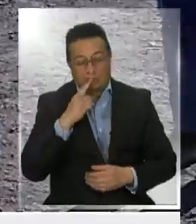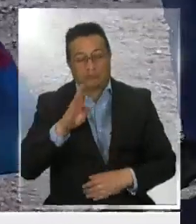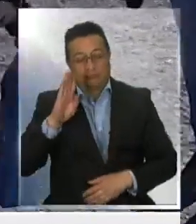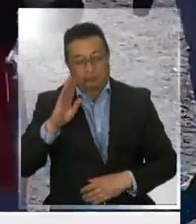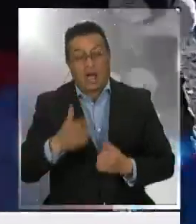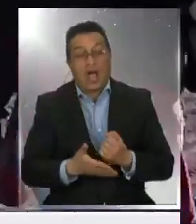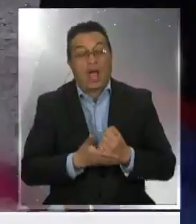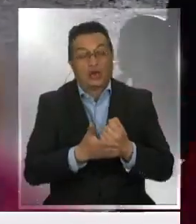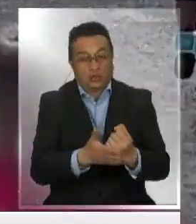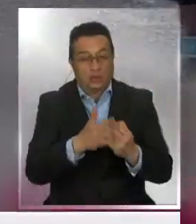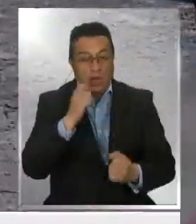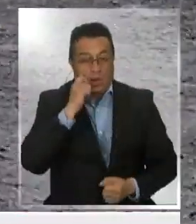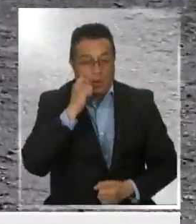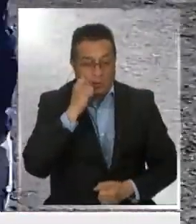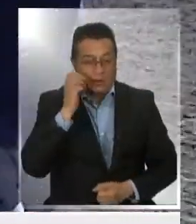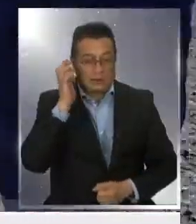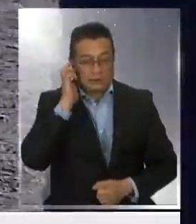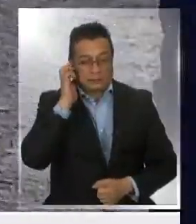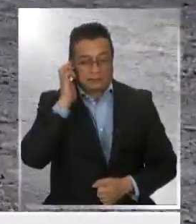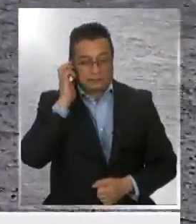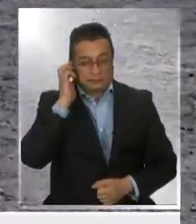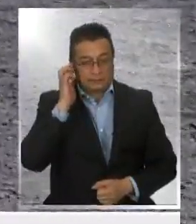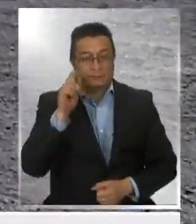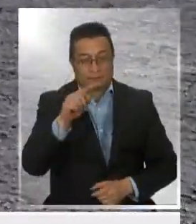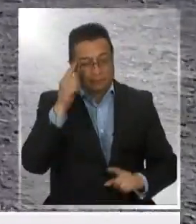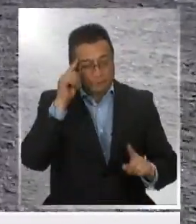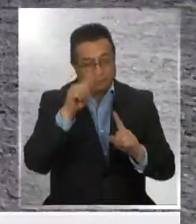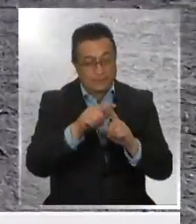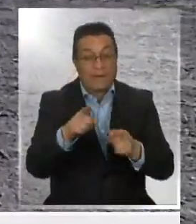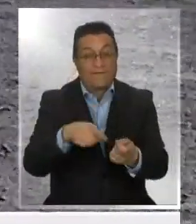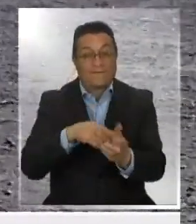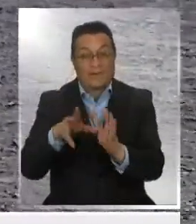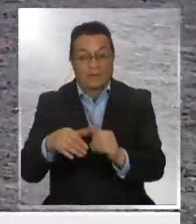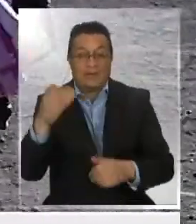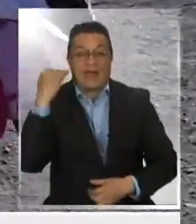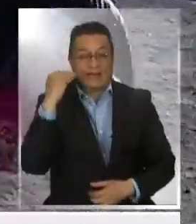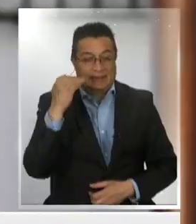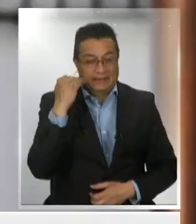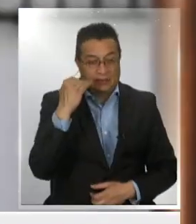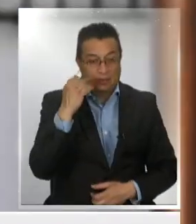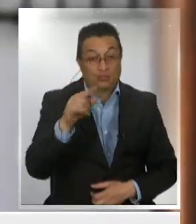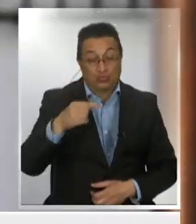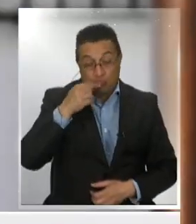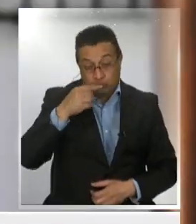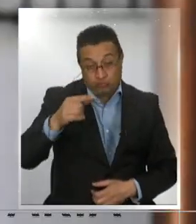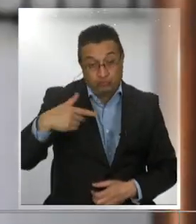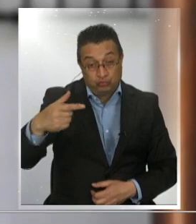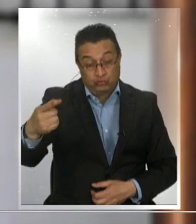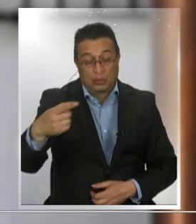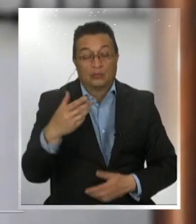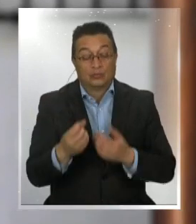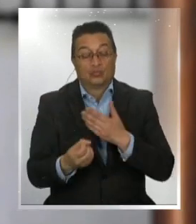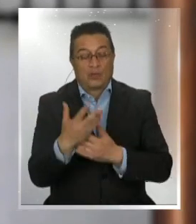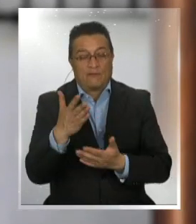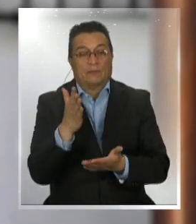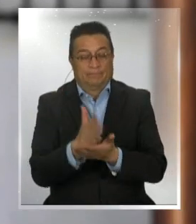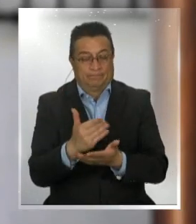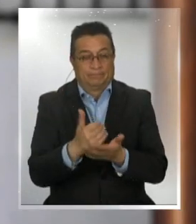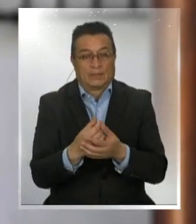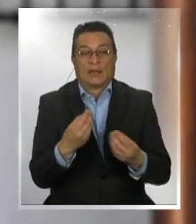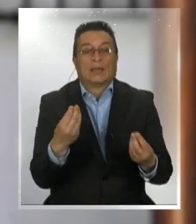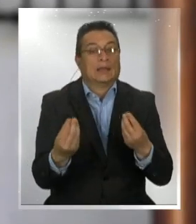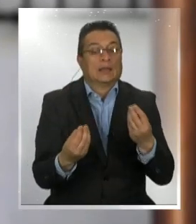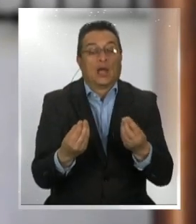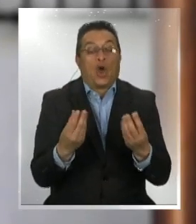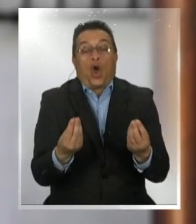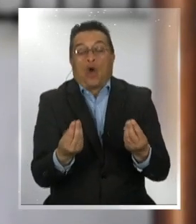humanitaria. Fundamentalmente a familias que tengan niños. Y en los próximos días vamos a anunciar nuevas medidas con respecto a cómo vamos